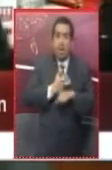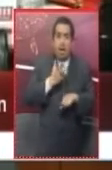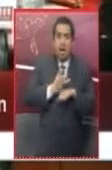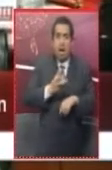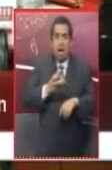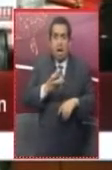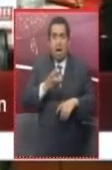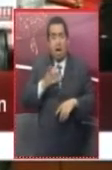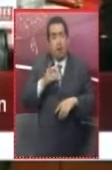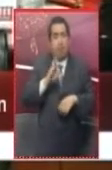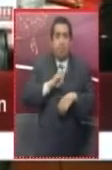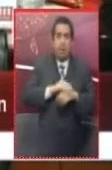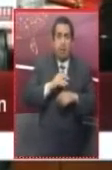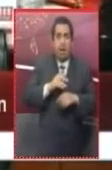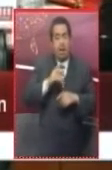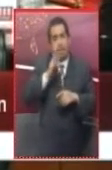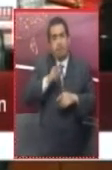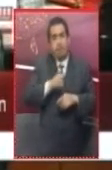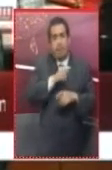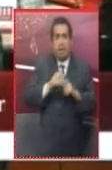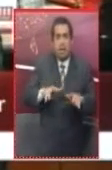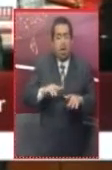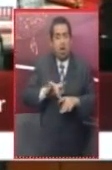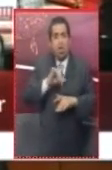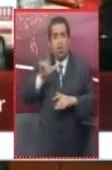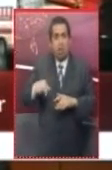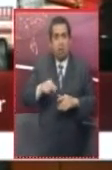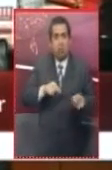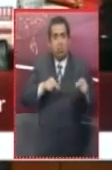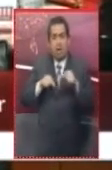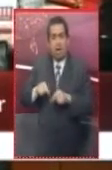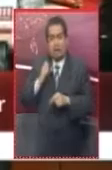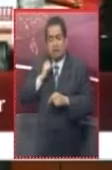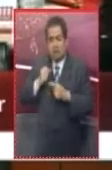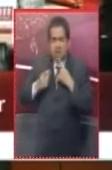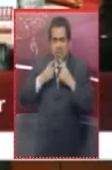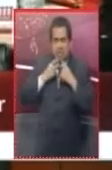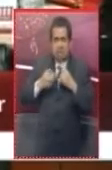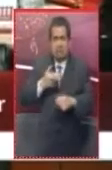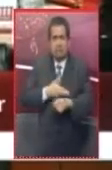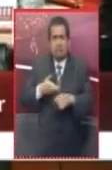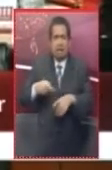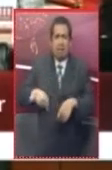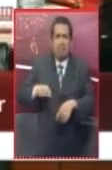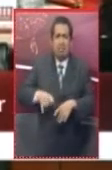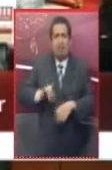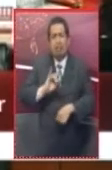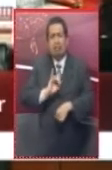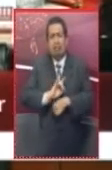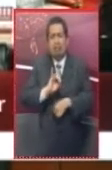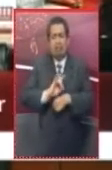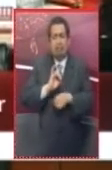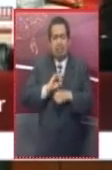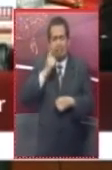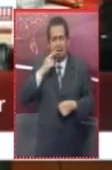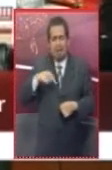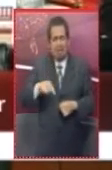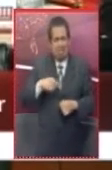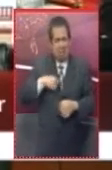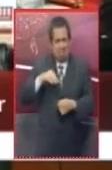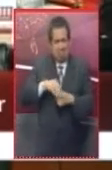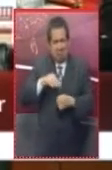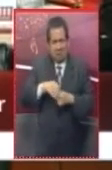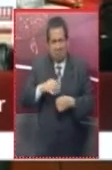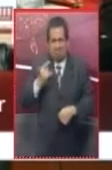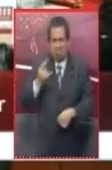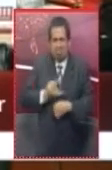americano la bendición y después lo traen a este acto de simulación al Senado para que